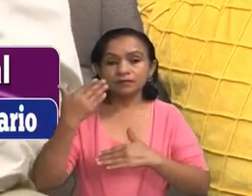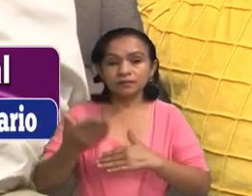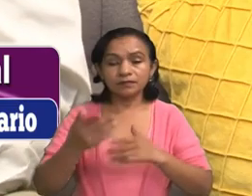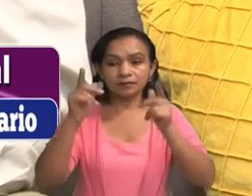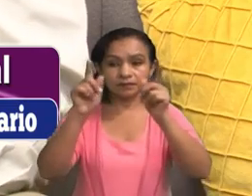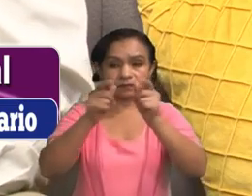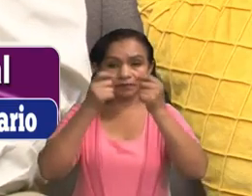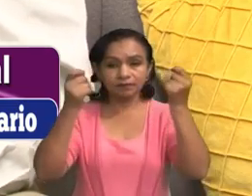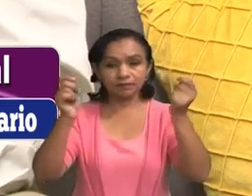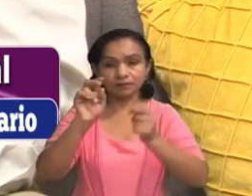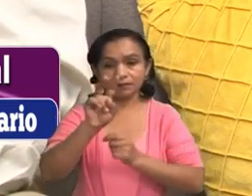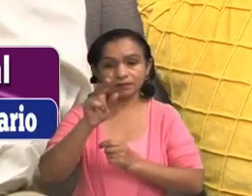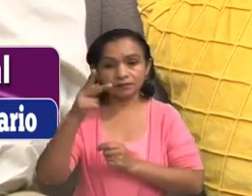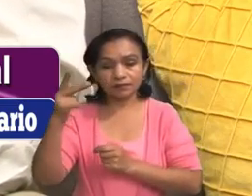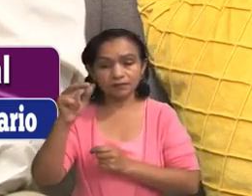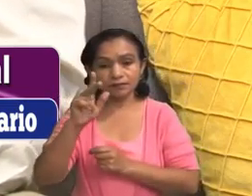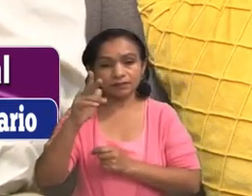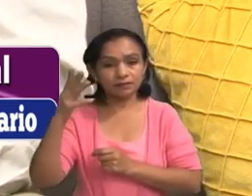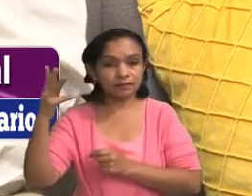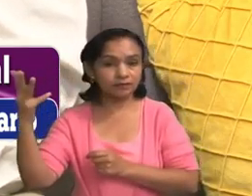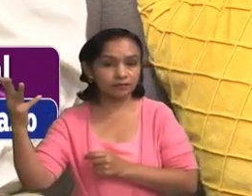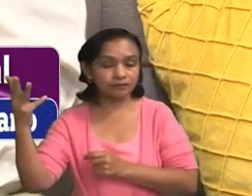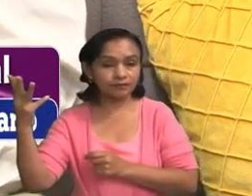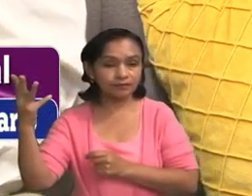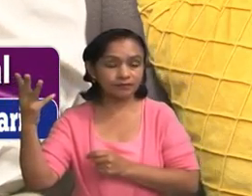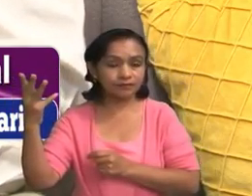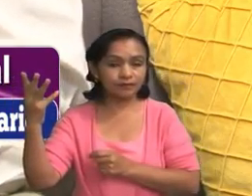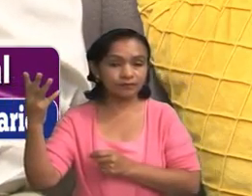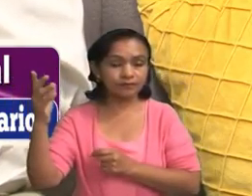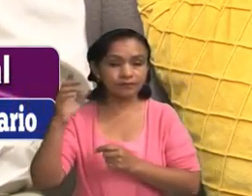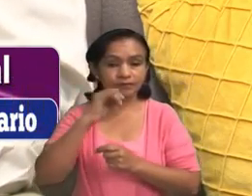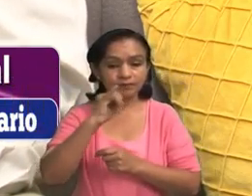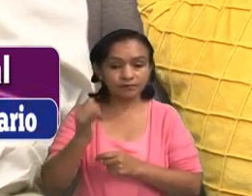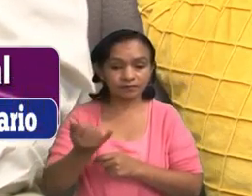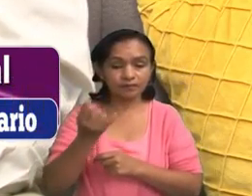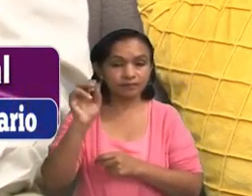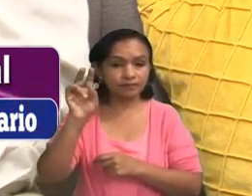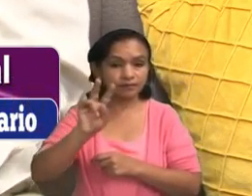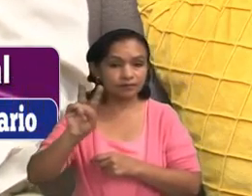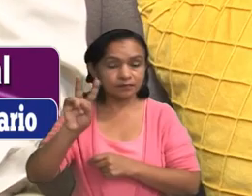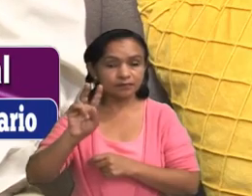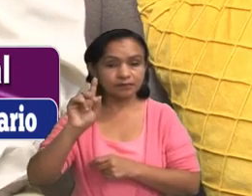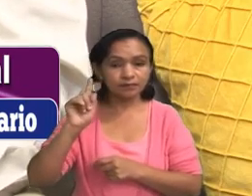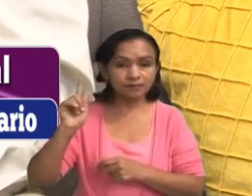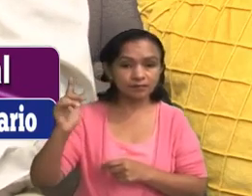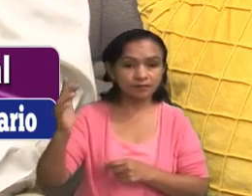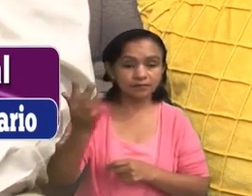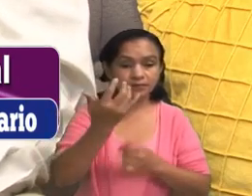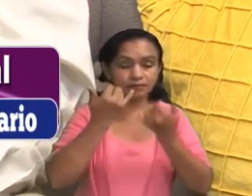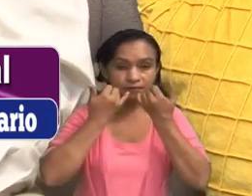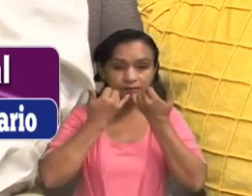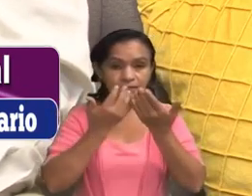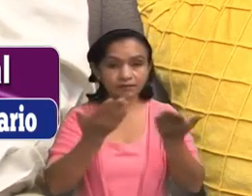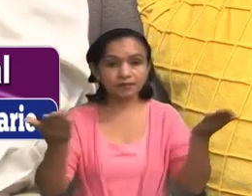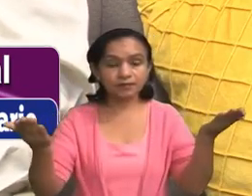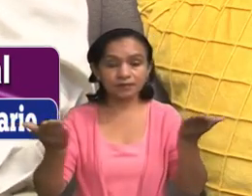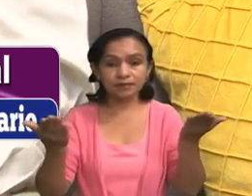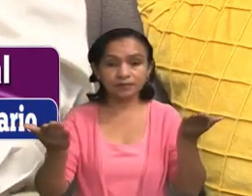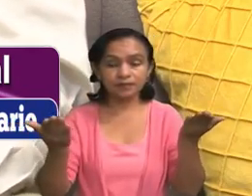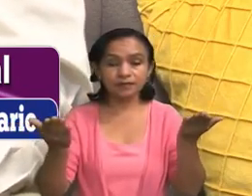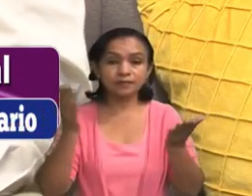de 28 y 29 del Congreso, de la próxima semana, jueves y viernes, sí, sí. Pues, toda la información